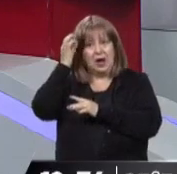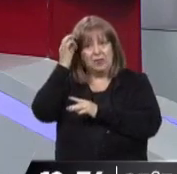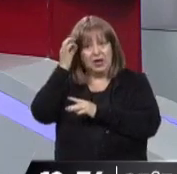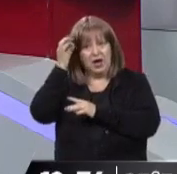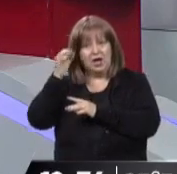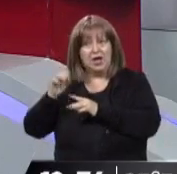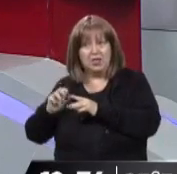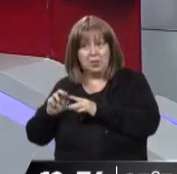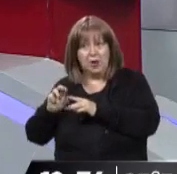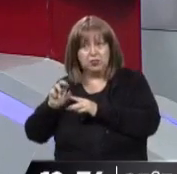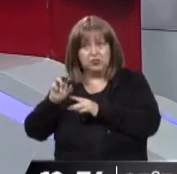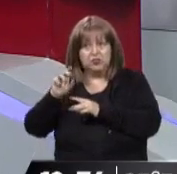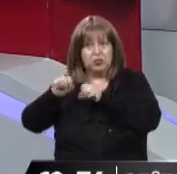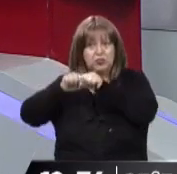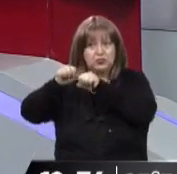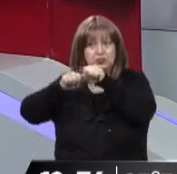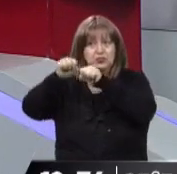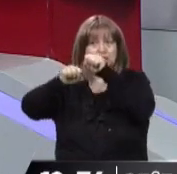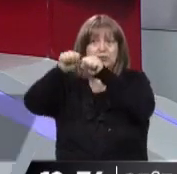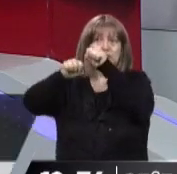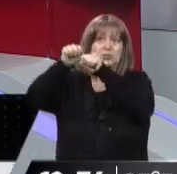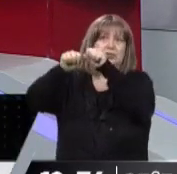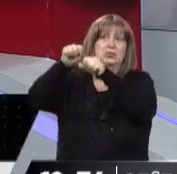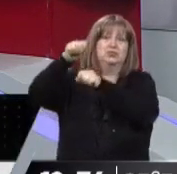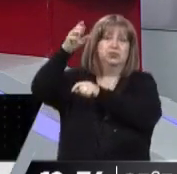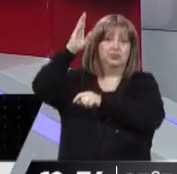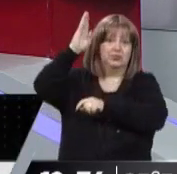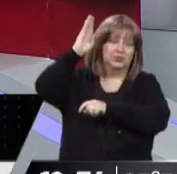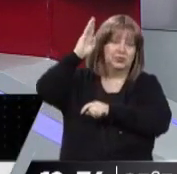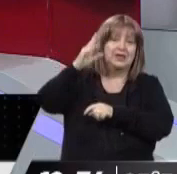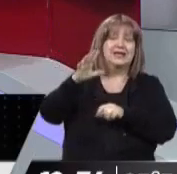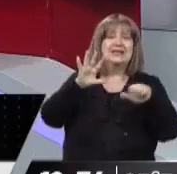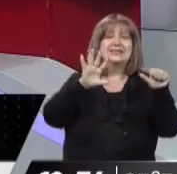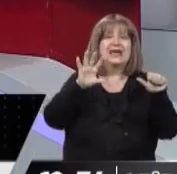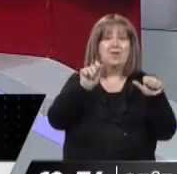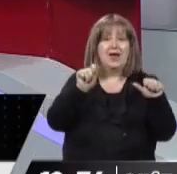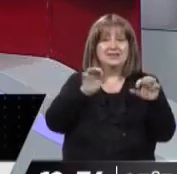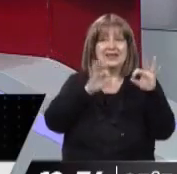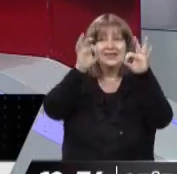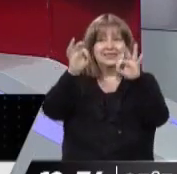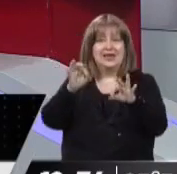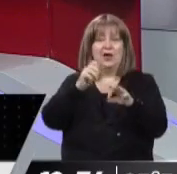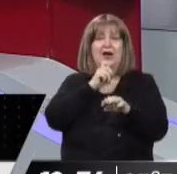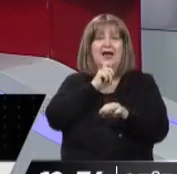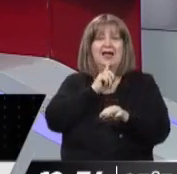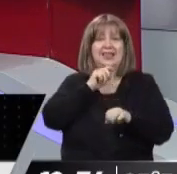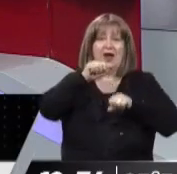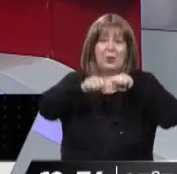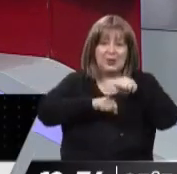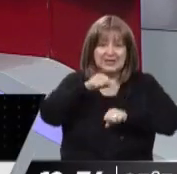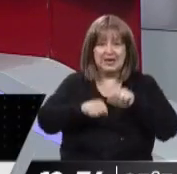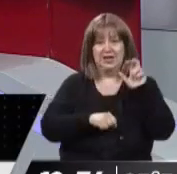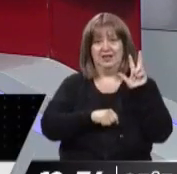ustedes quieren animarse a hacer algo que se están limitando a hacerlo por cualquier situación o excusa que se estén poniendo. No es así. Sí, es un gran